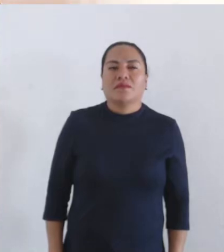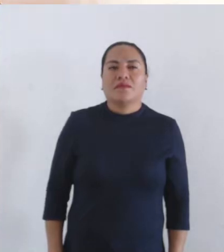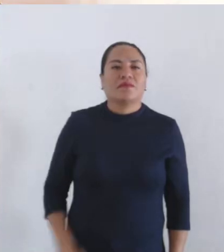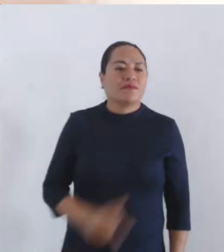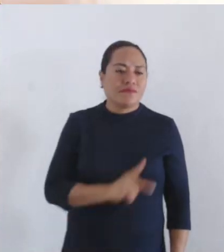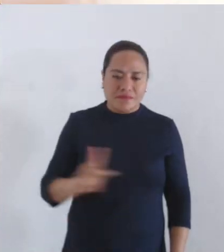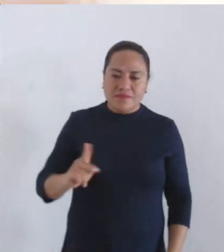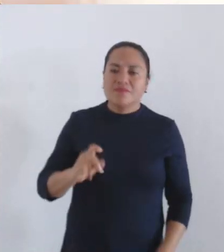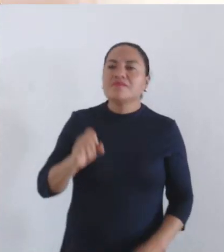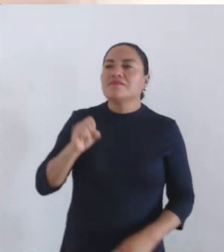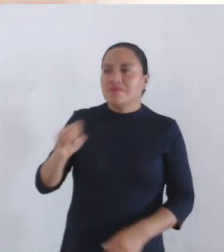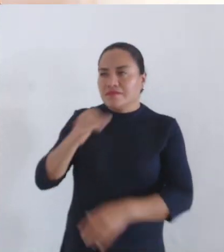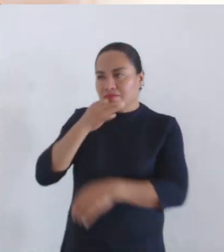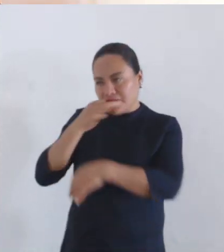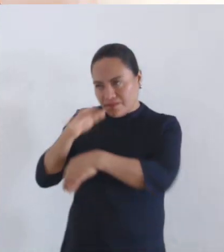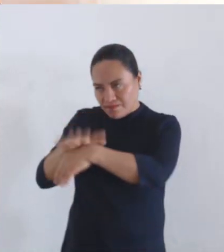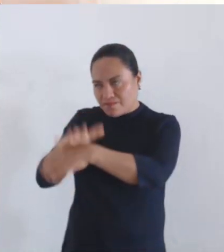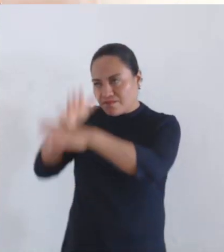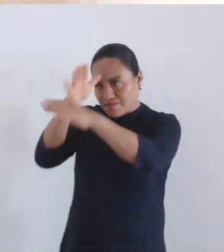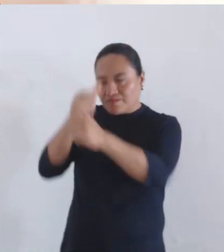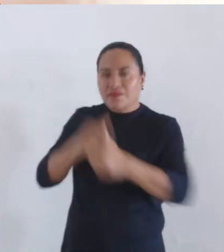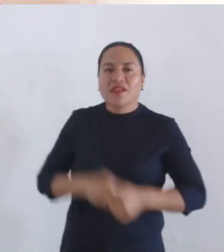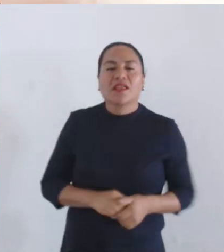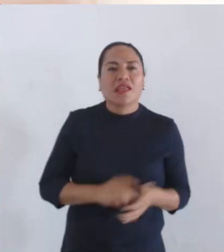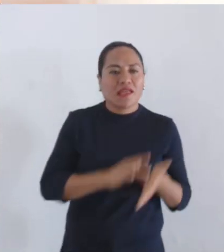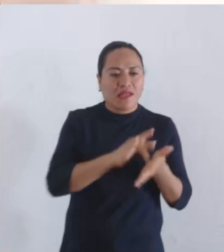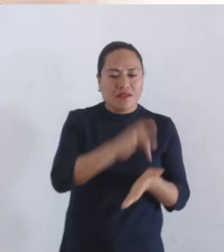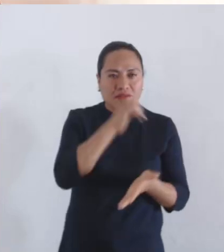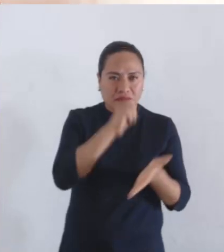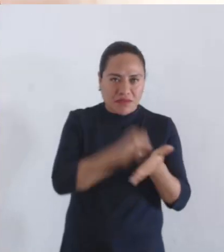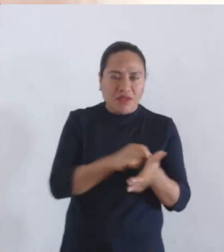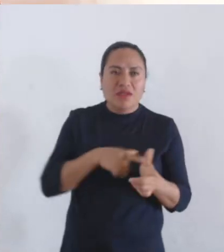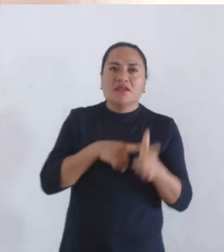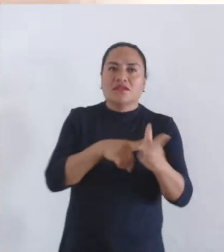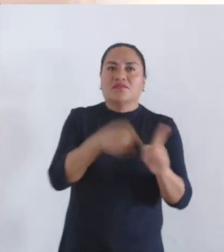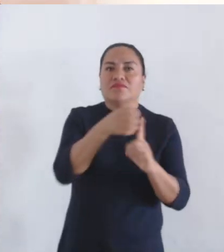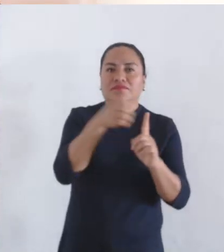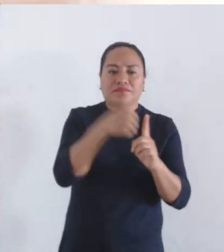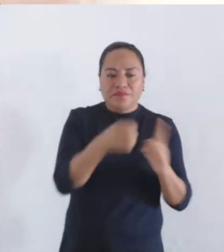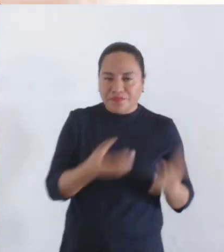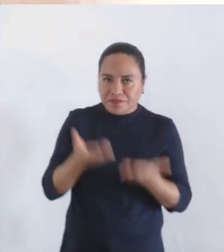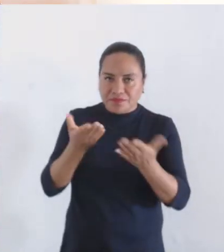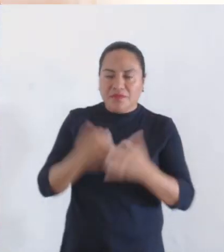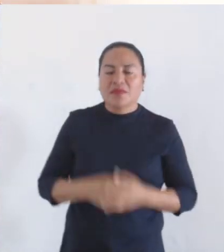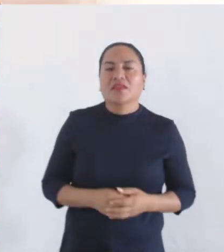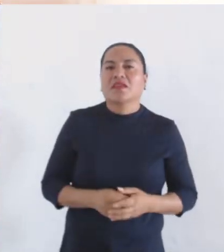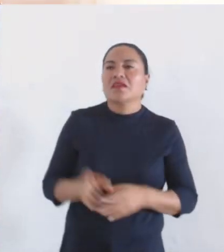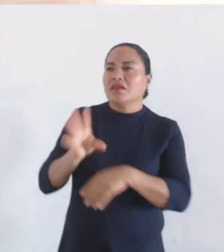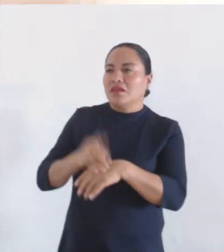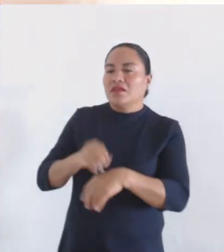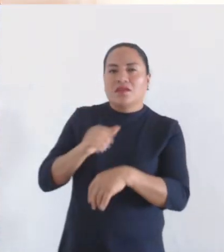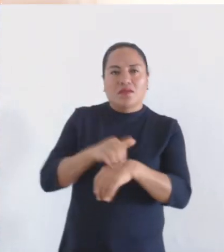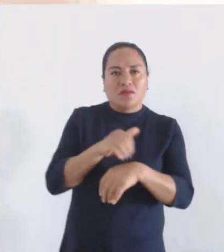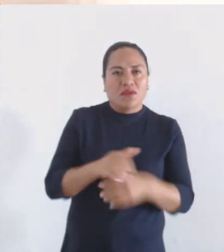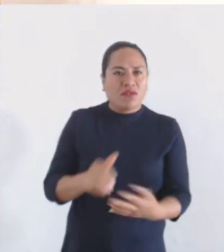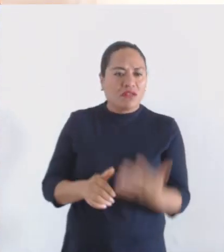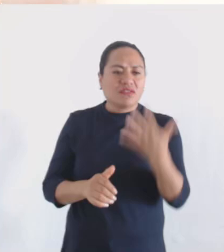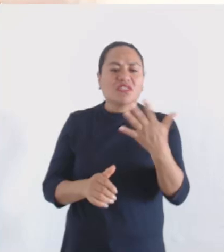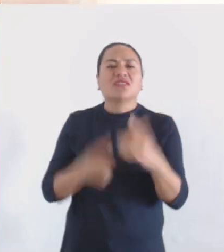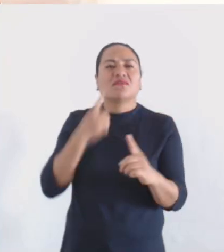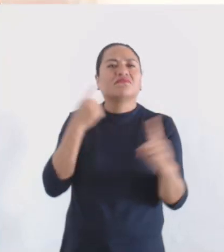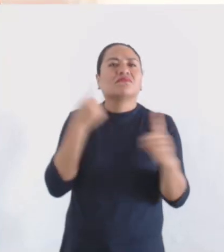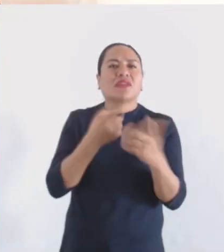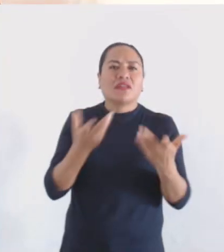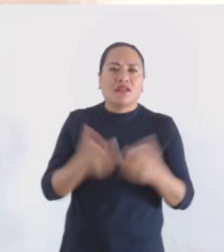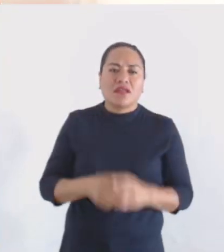Aprobado por unanimidad de los presentes. Gracias, secretaría. Continúe con el siguiente punto del orden del día. Con su permiso. El punto quinto del orden del día se